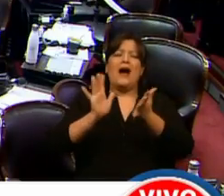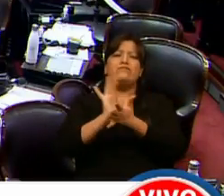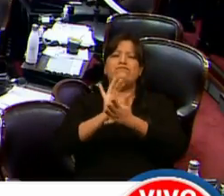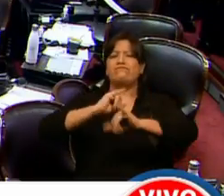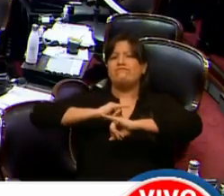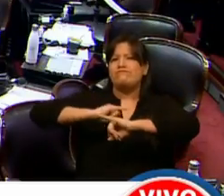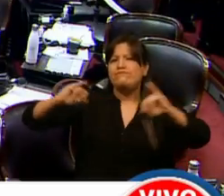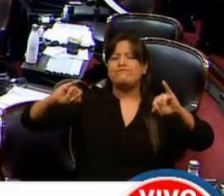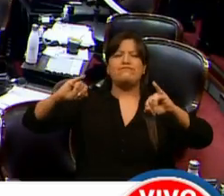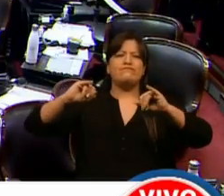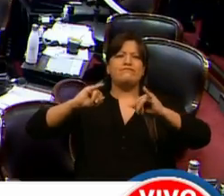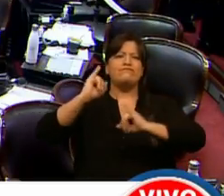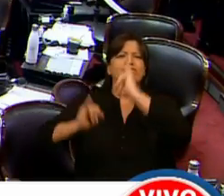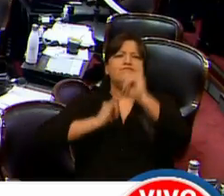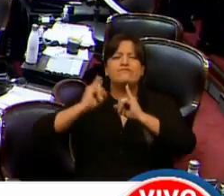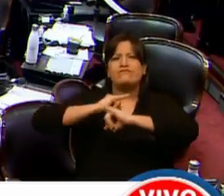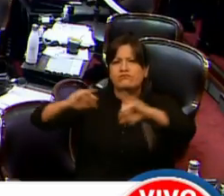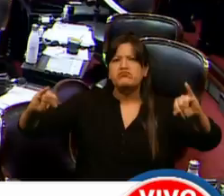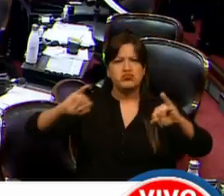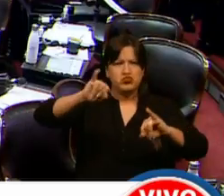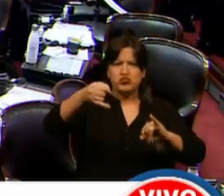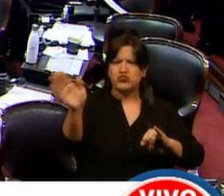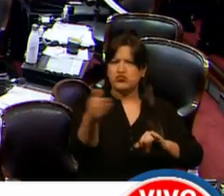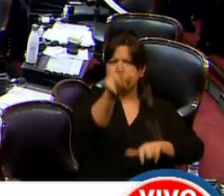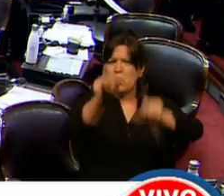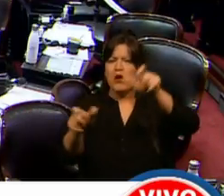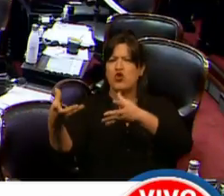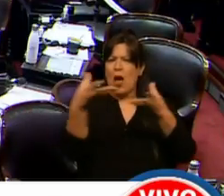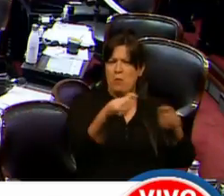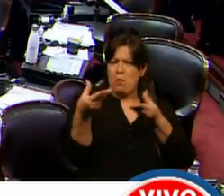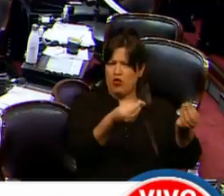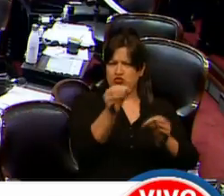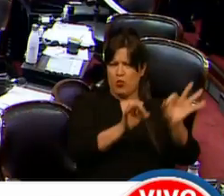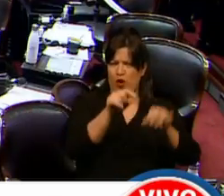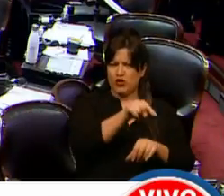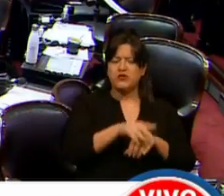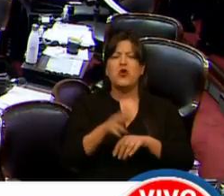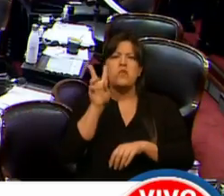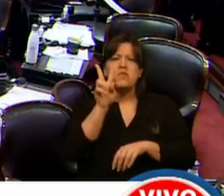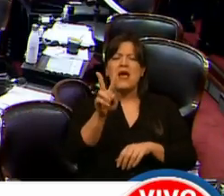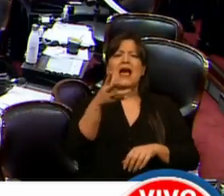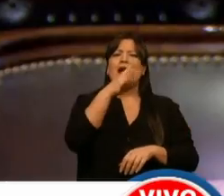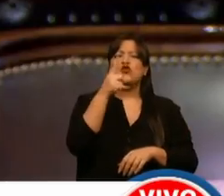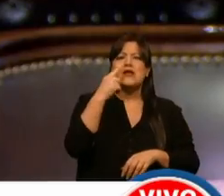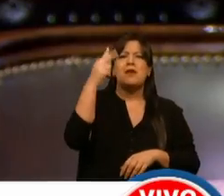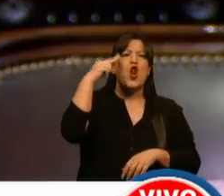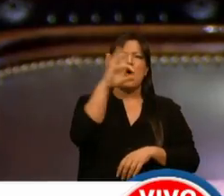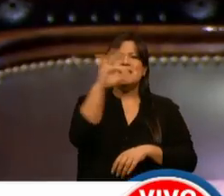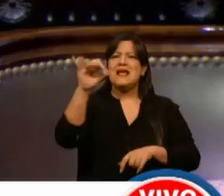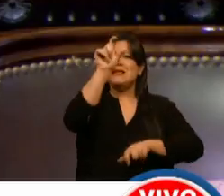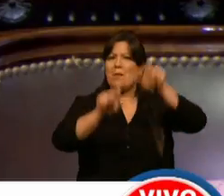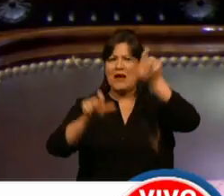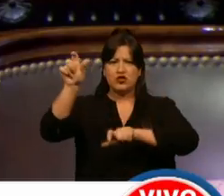publicidad permitido las adhesiones hoy miraba que 14 mil 990